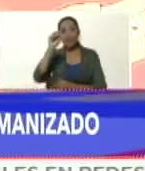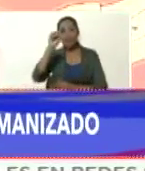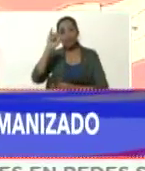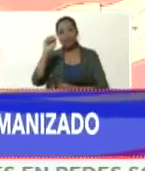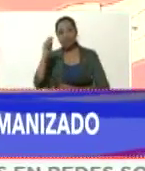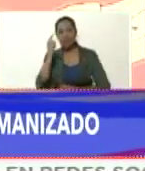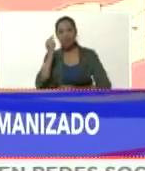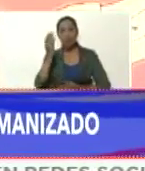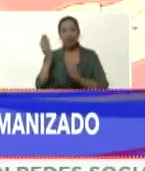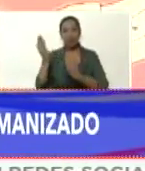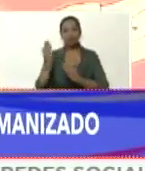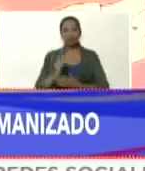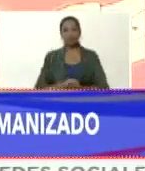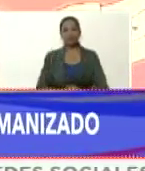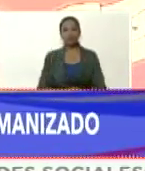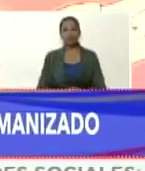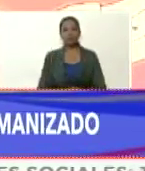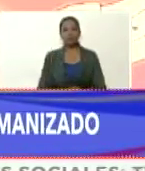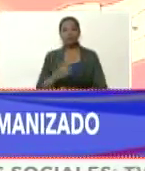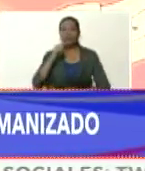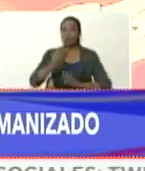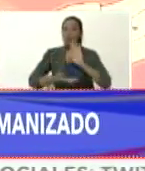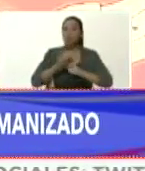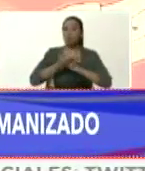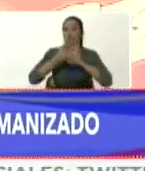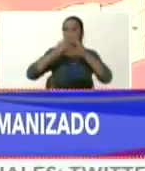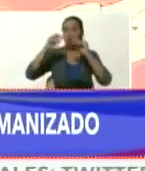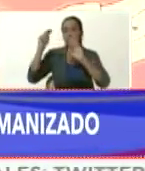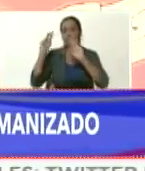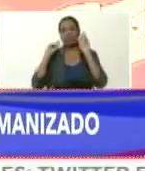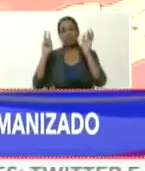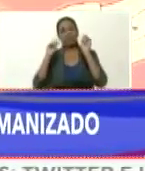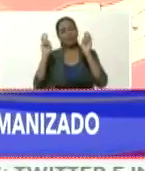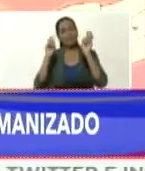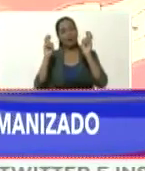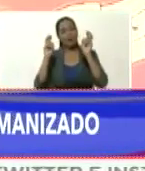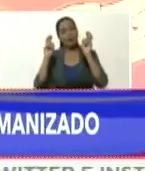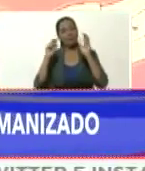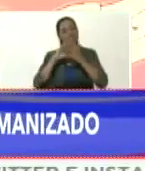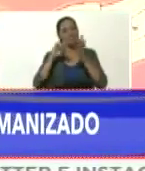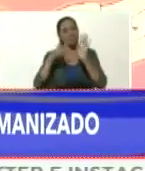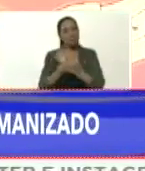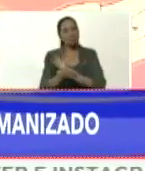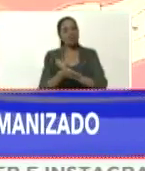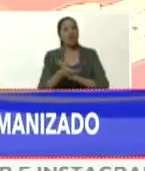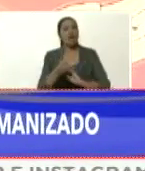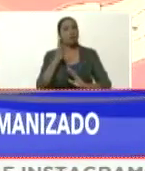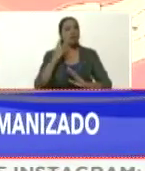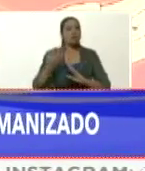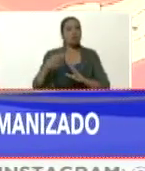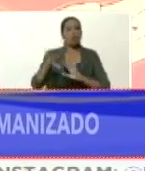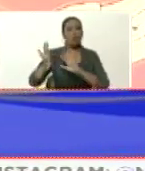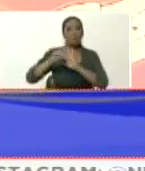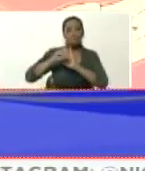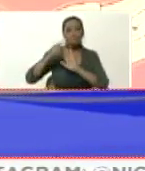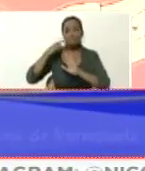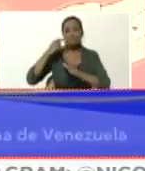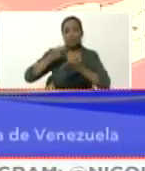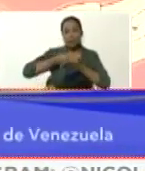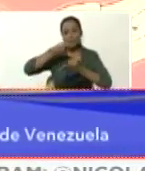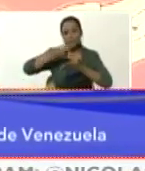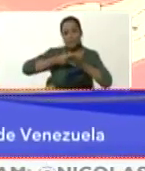Villegas, Polja. Muy importante todo el tema de la captación,